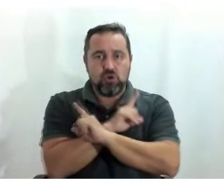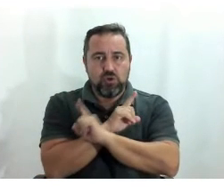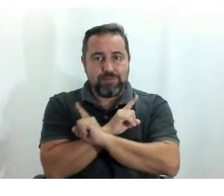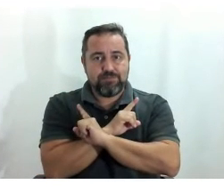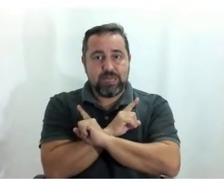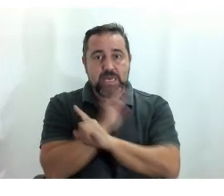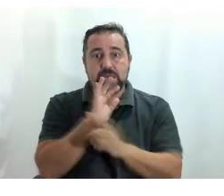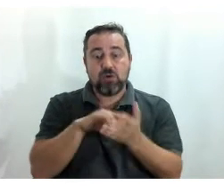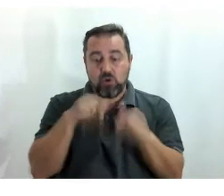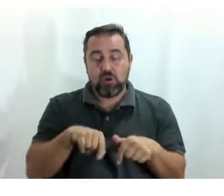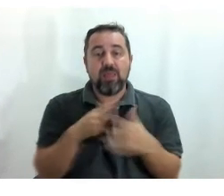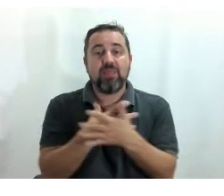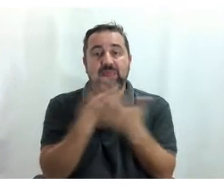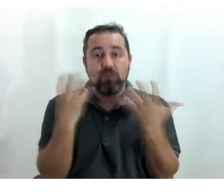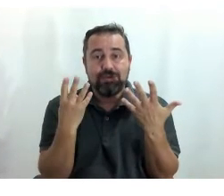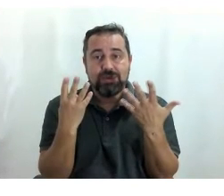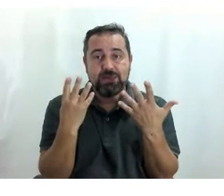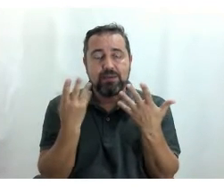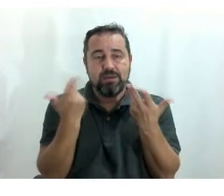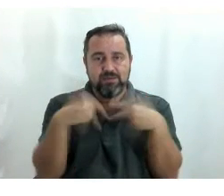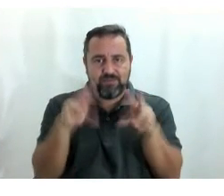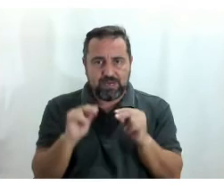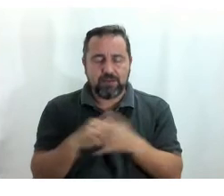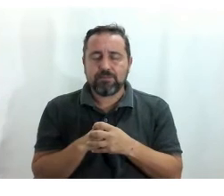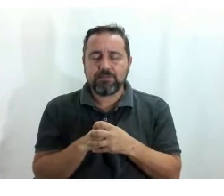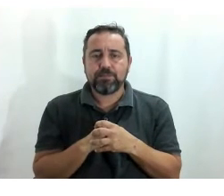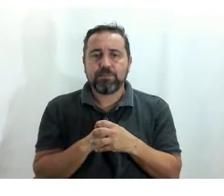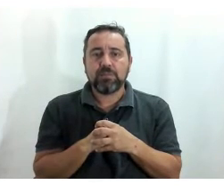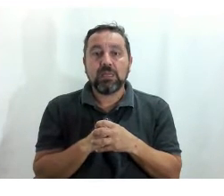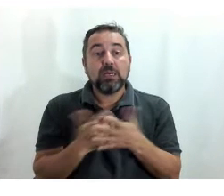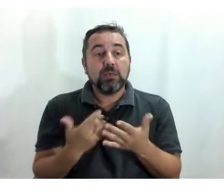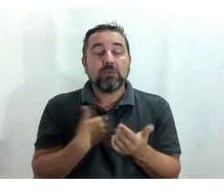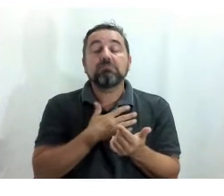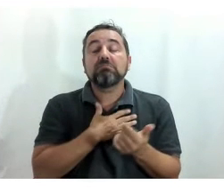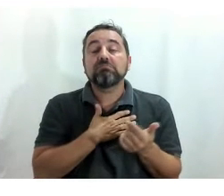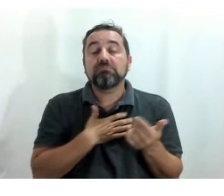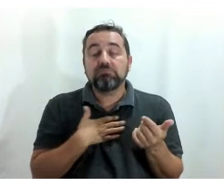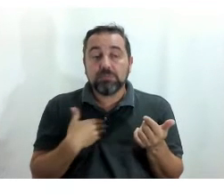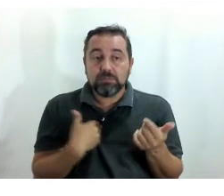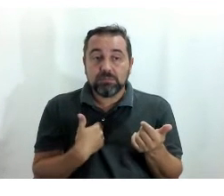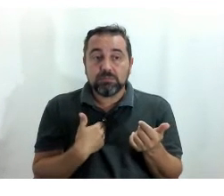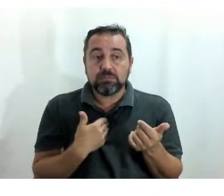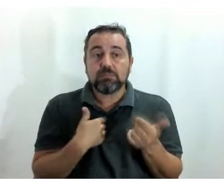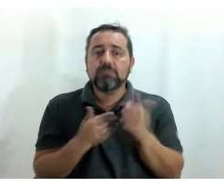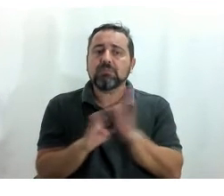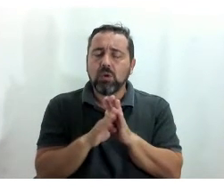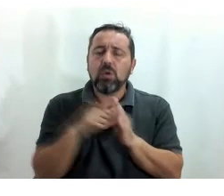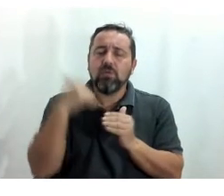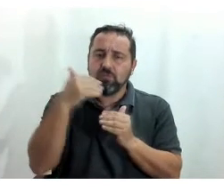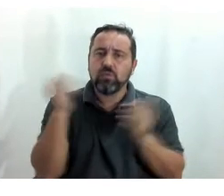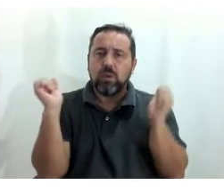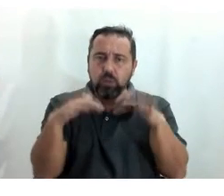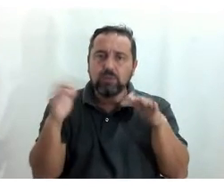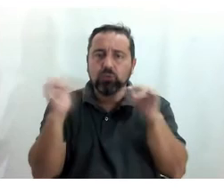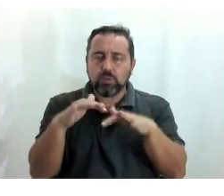sabéis, y hoy 19 finalizamos. Se pretende seguir con nuevos encuentros